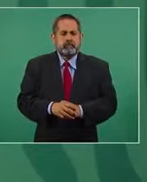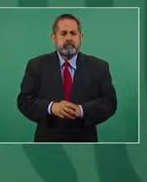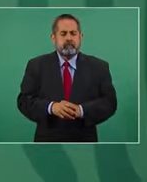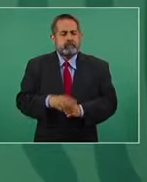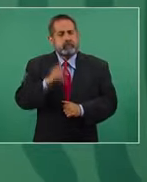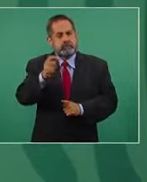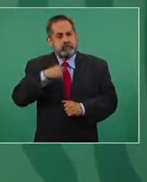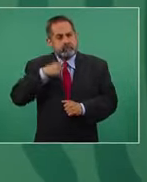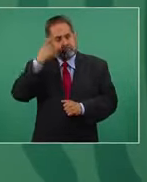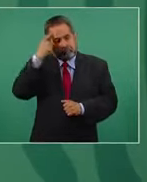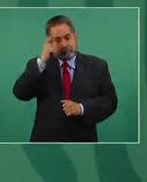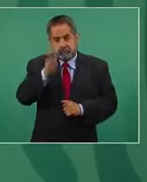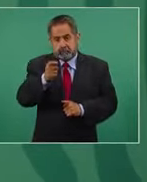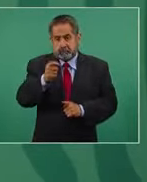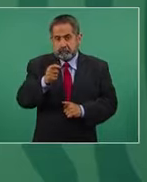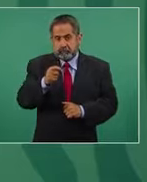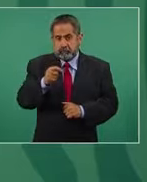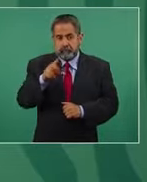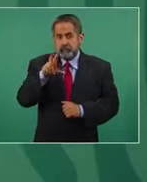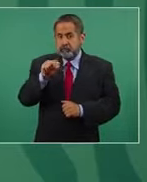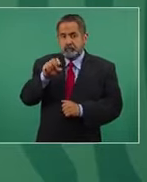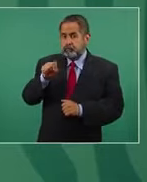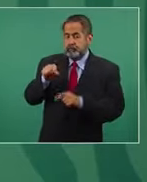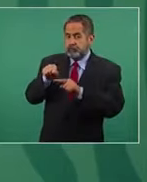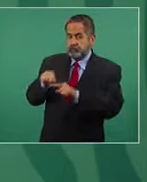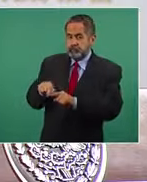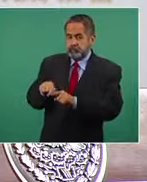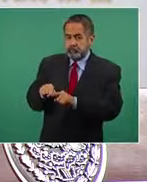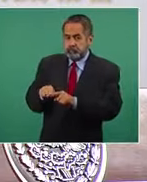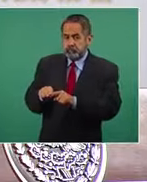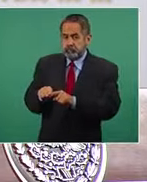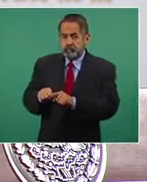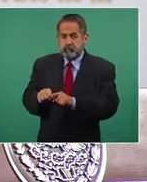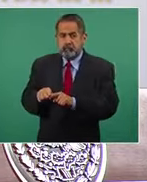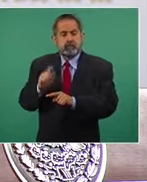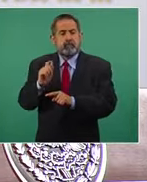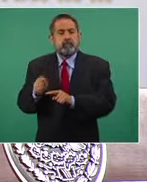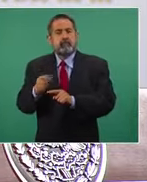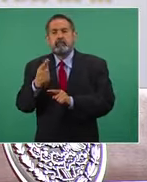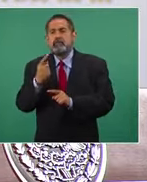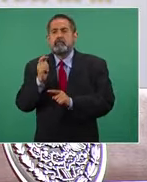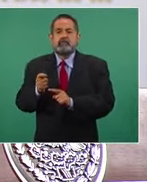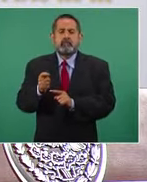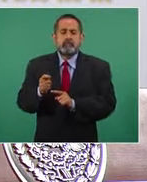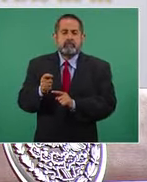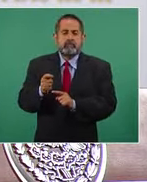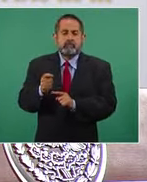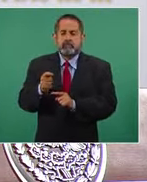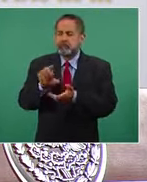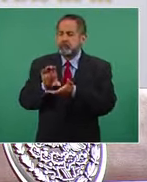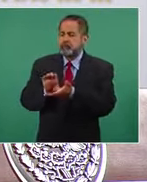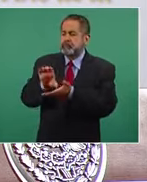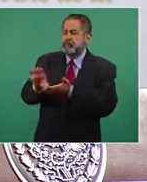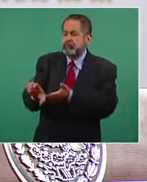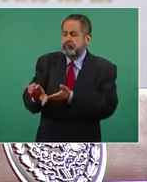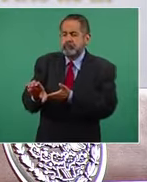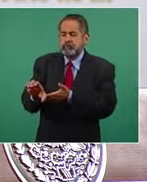tener presente que no es solo un asunto de invertir